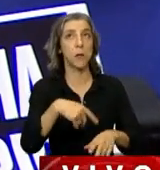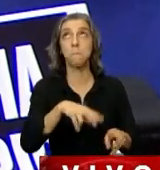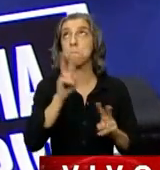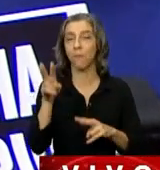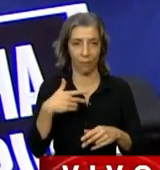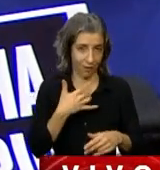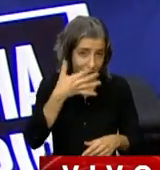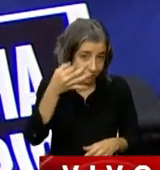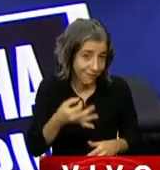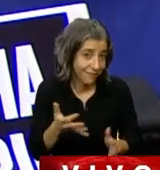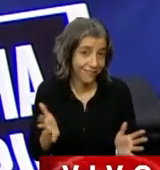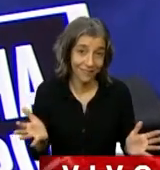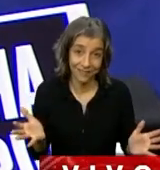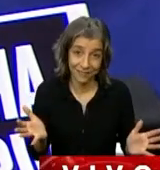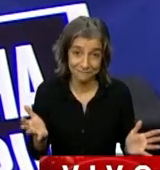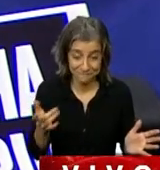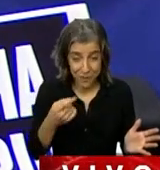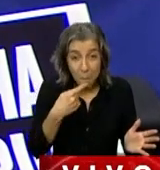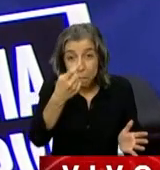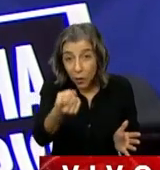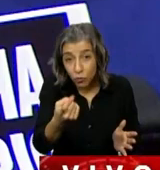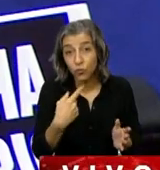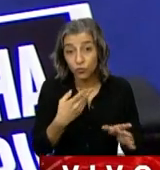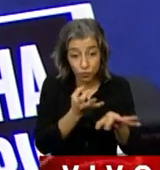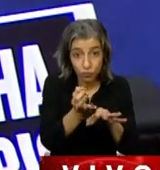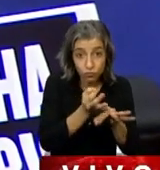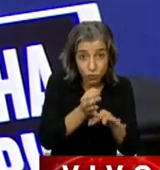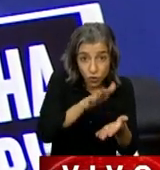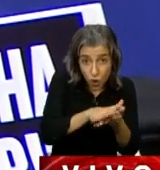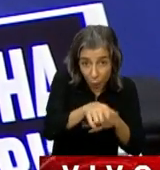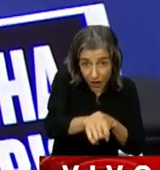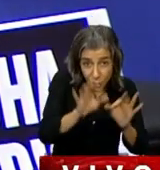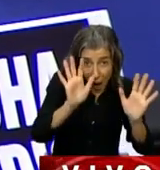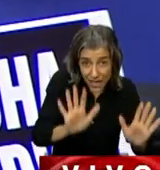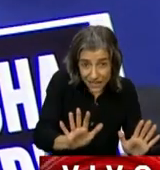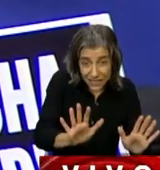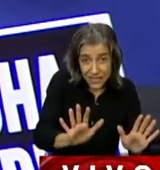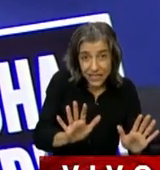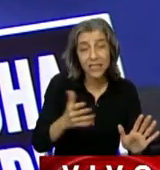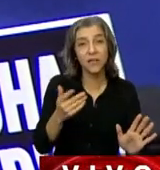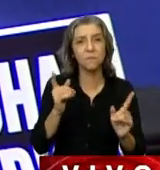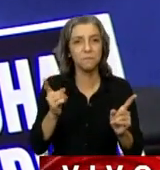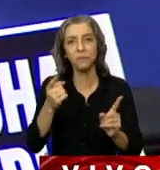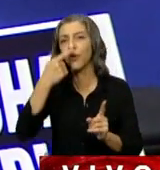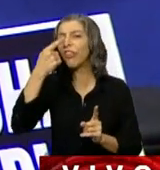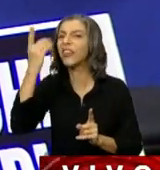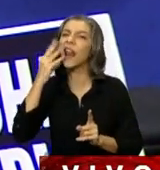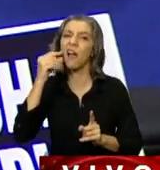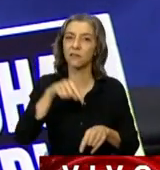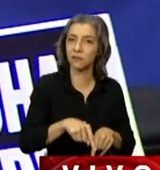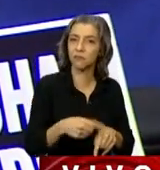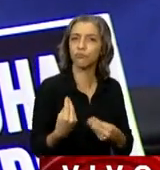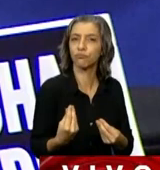¿Tomaría la capacitación el problema de los intereses británicos en el